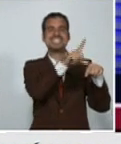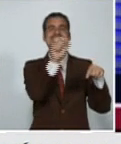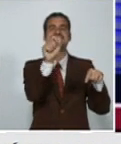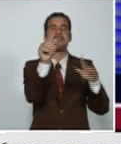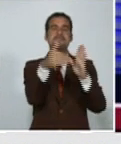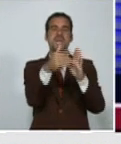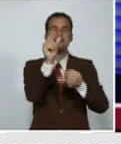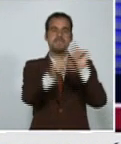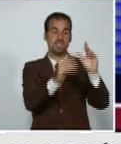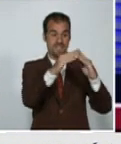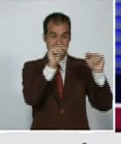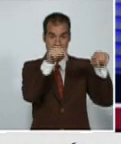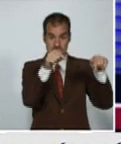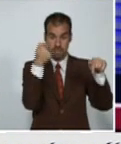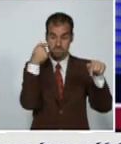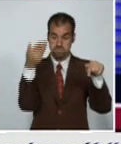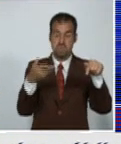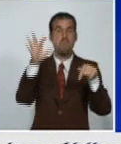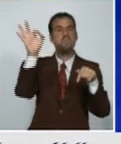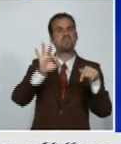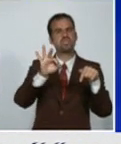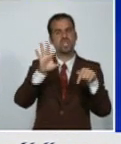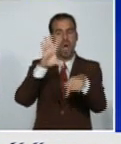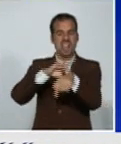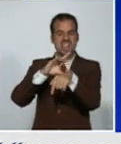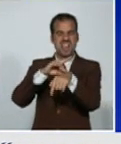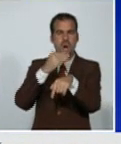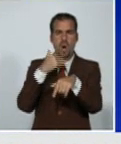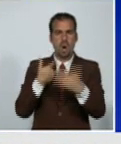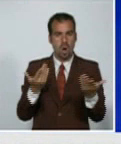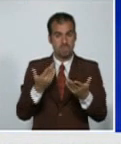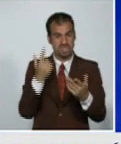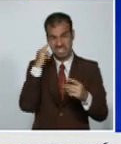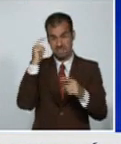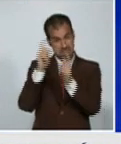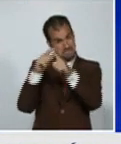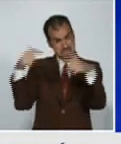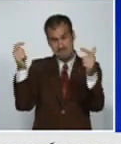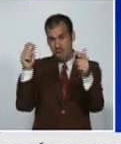días, La Habana, con una tasa superior,